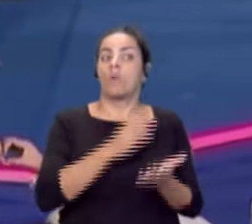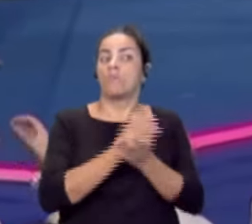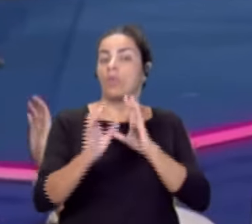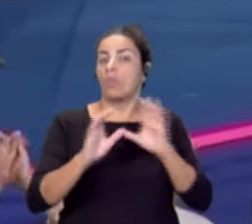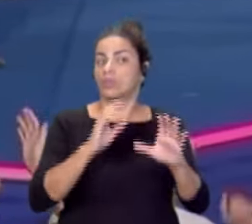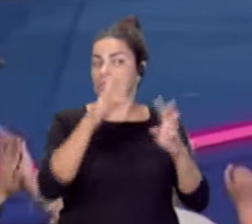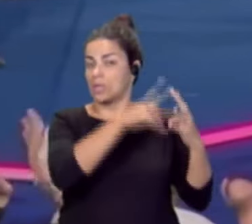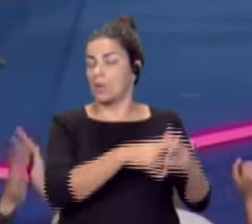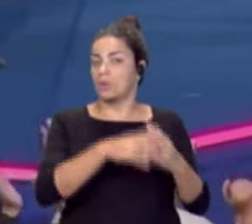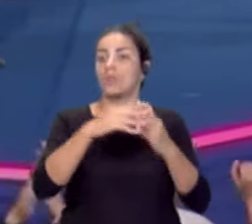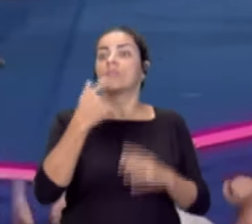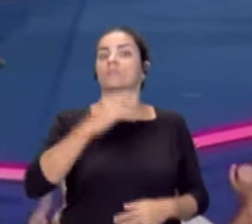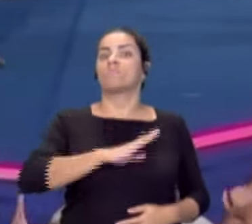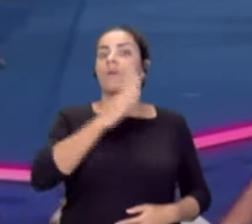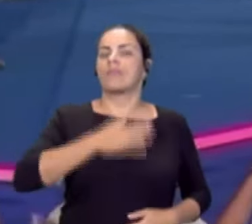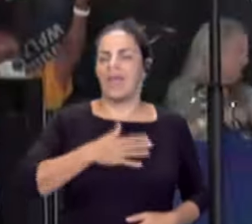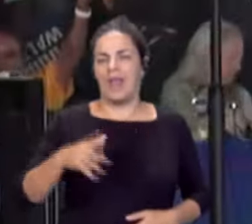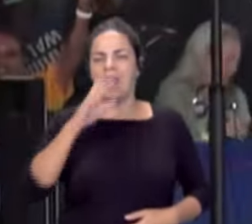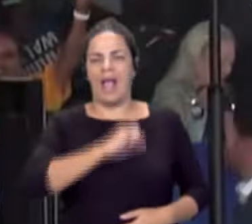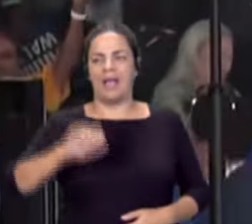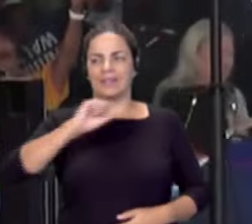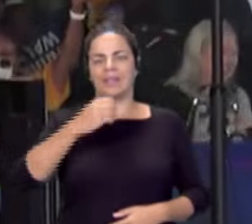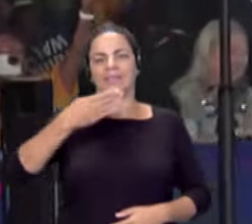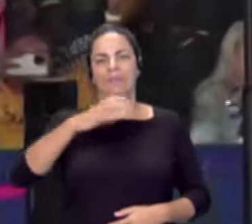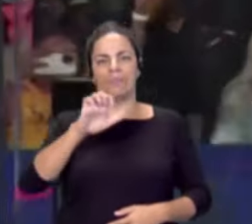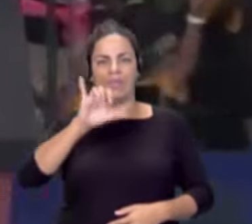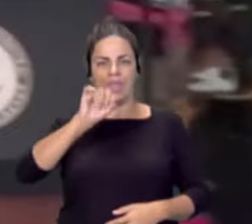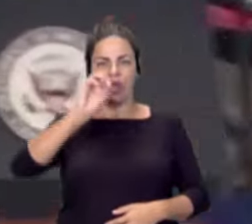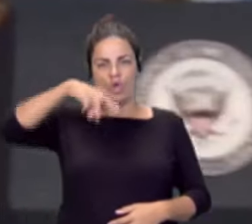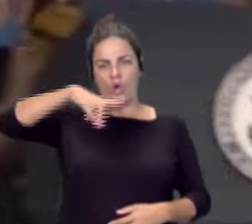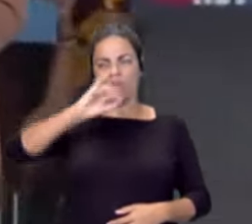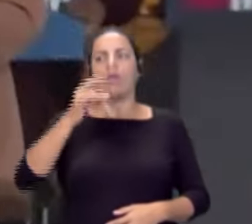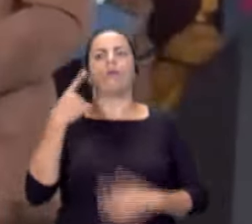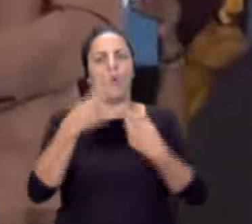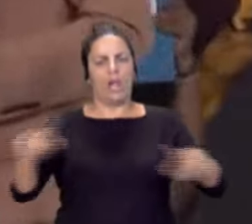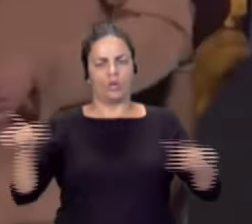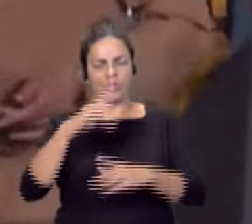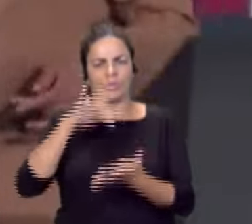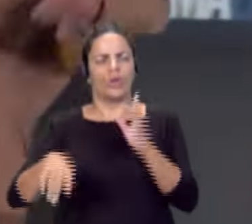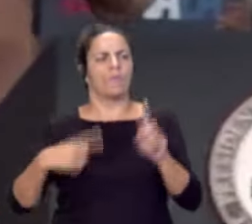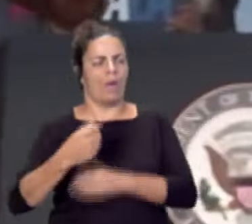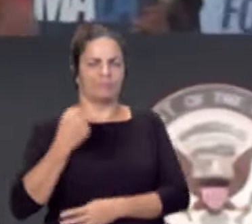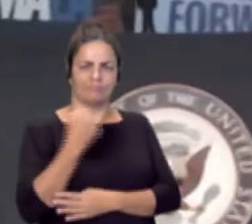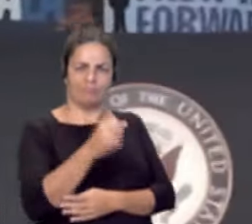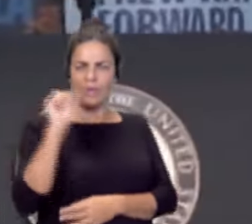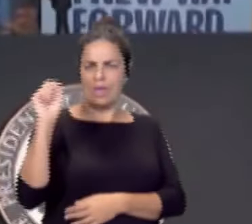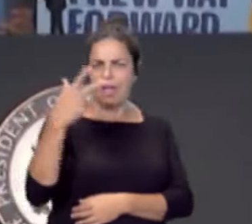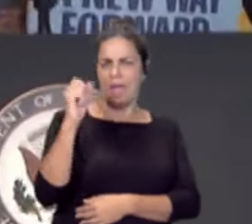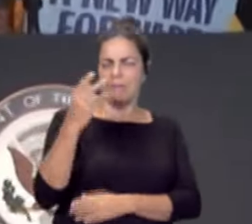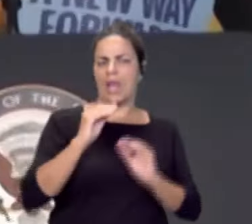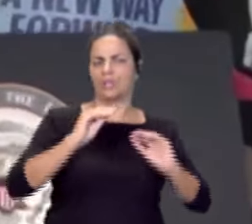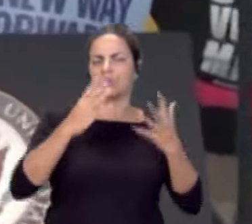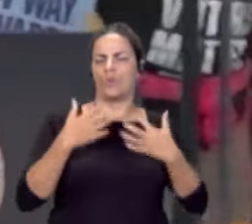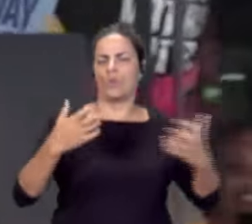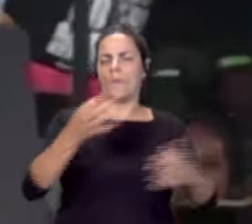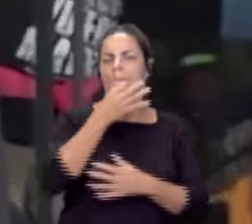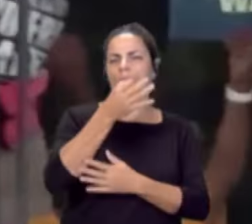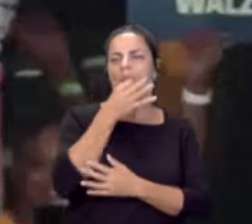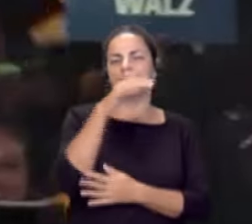mañana la cantante Beyoncé dé un concierto y muestre su apoyo a Kamala Harris en un meeting en la ciudad de